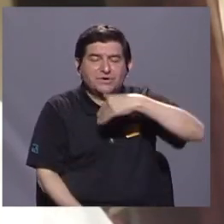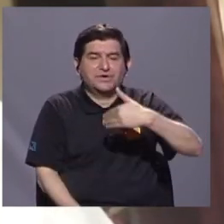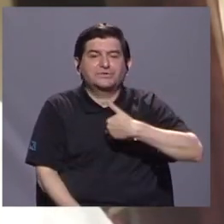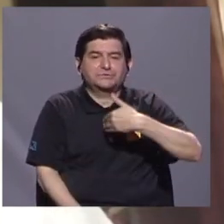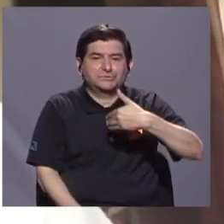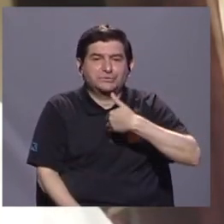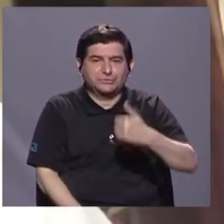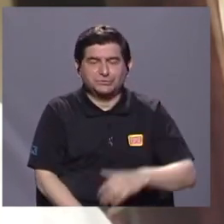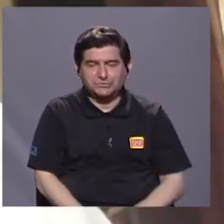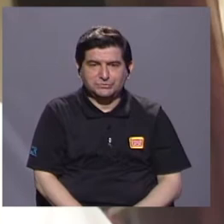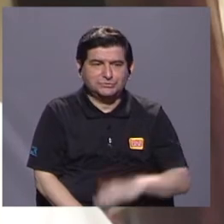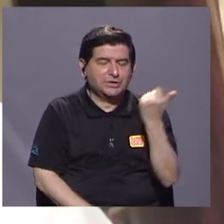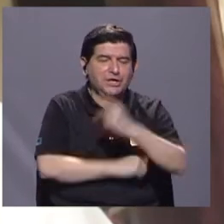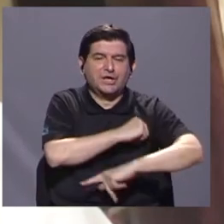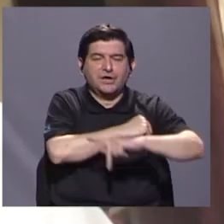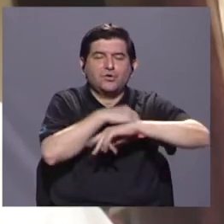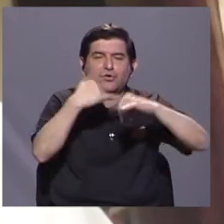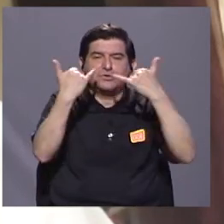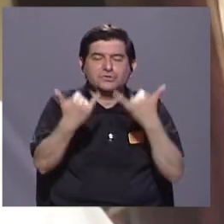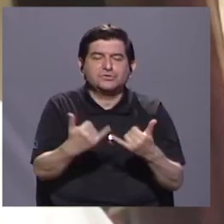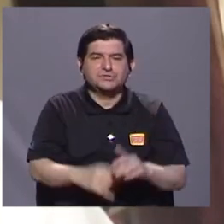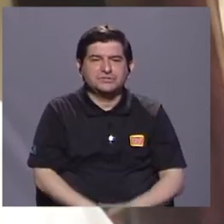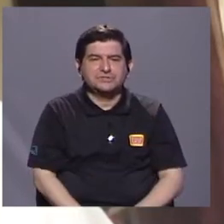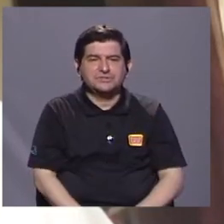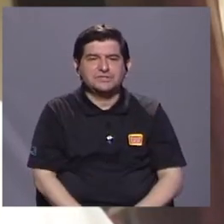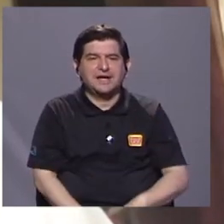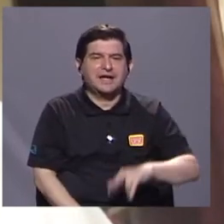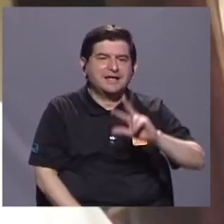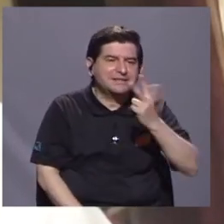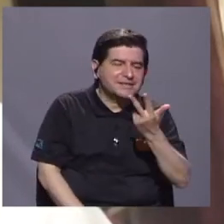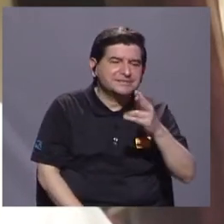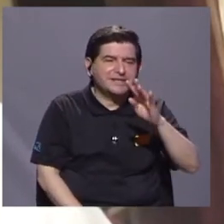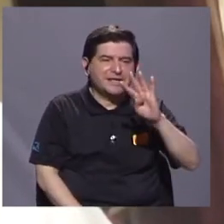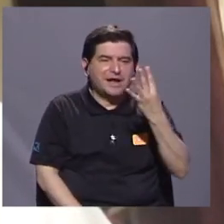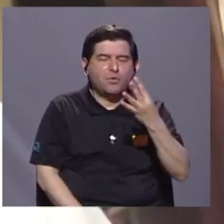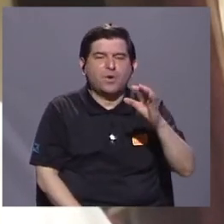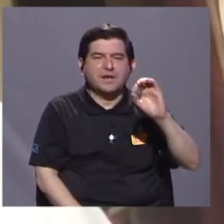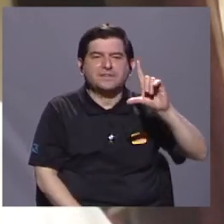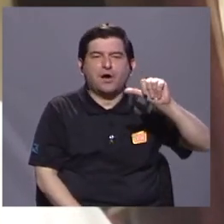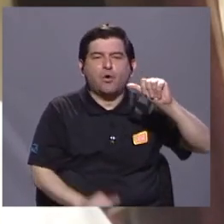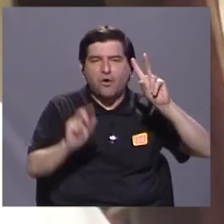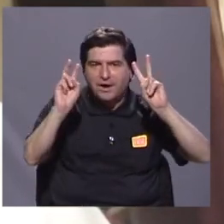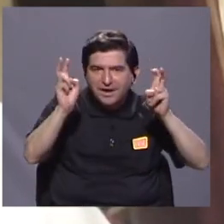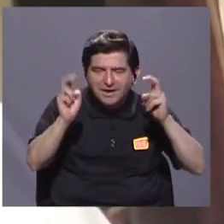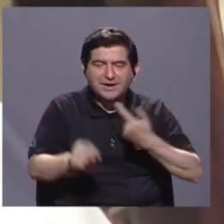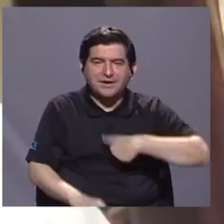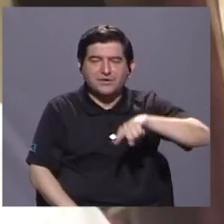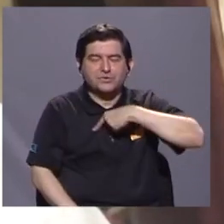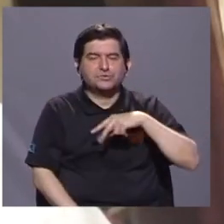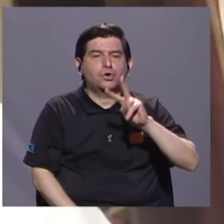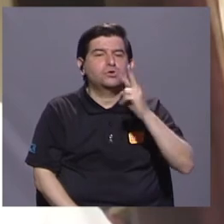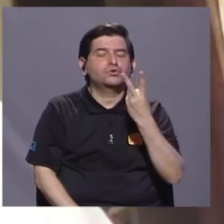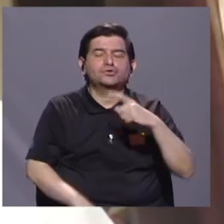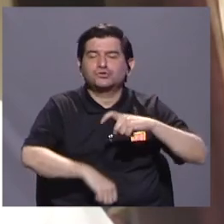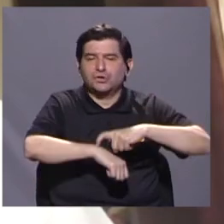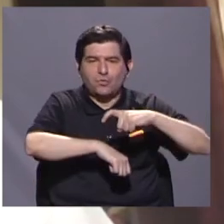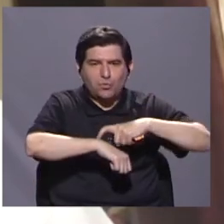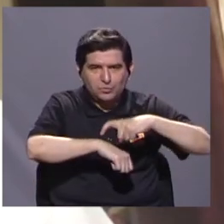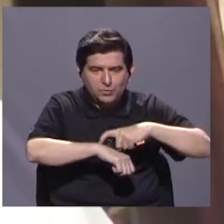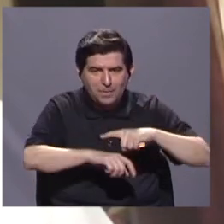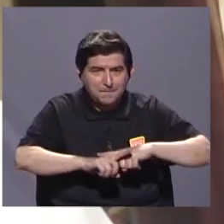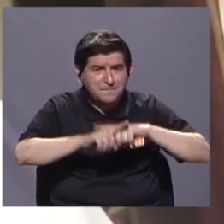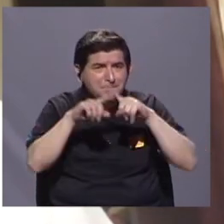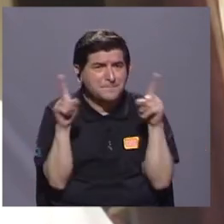tener. En otros países ya van hacia una tercera, cuarta ola. Nosotros estamos en lo que denominamos un segundo evento,